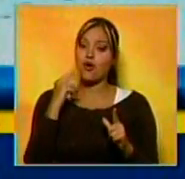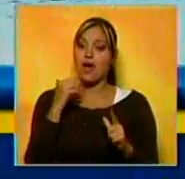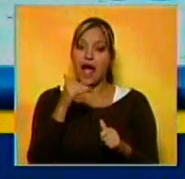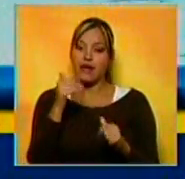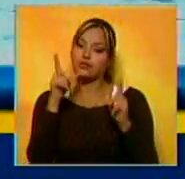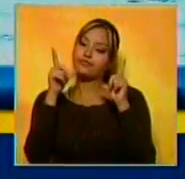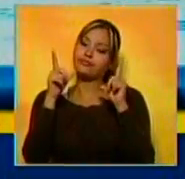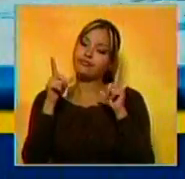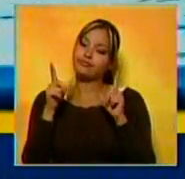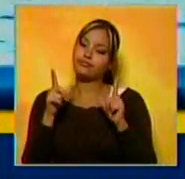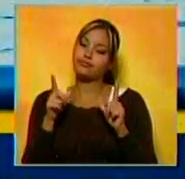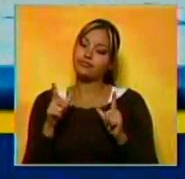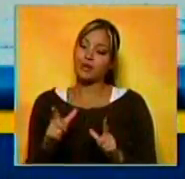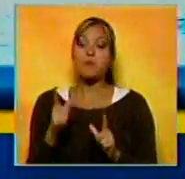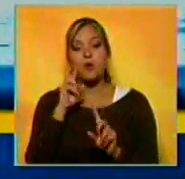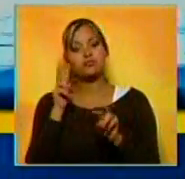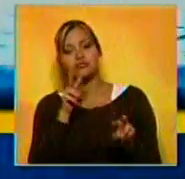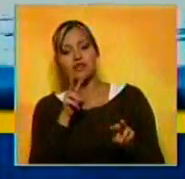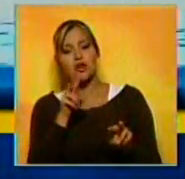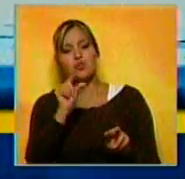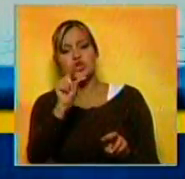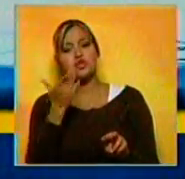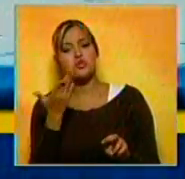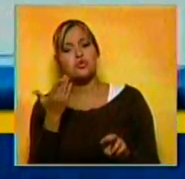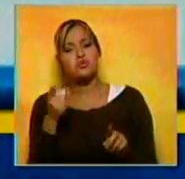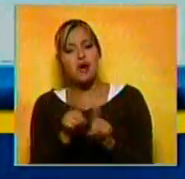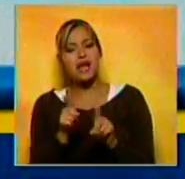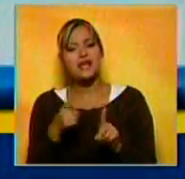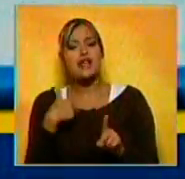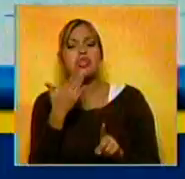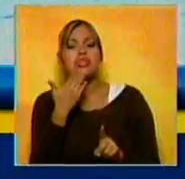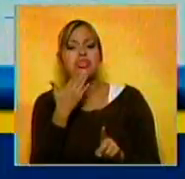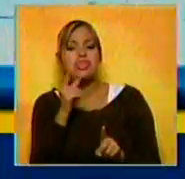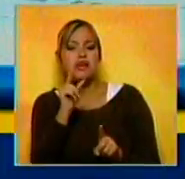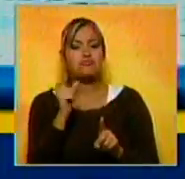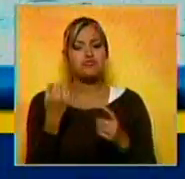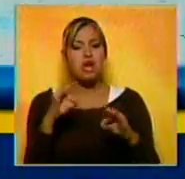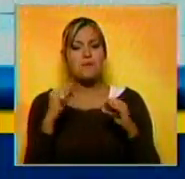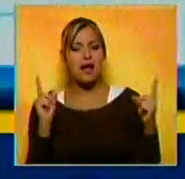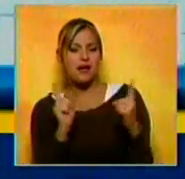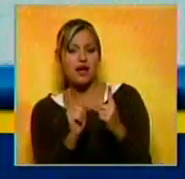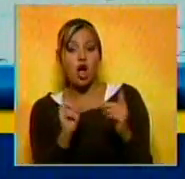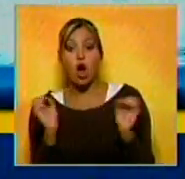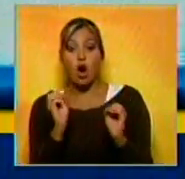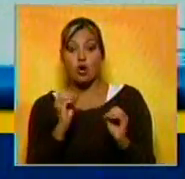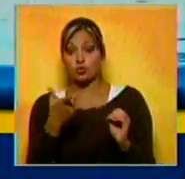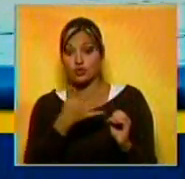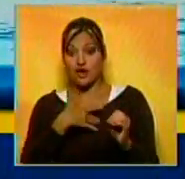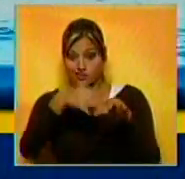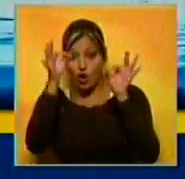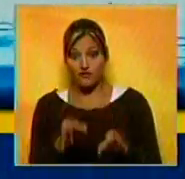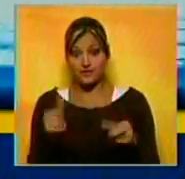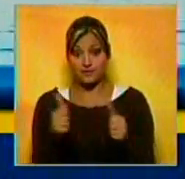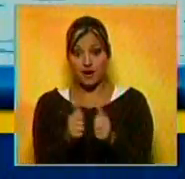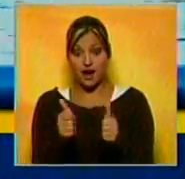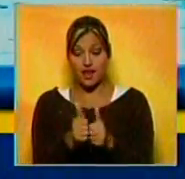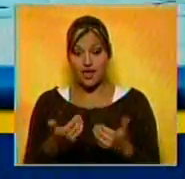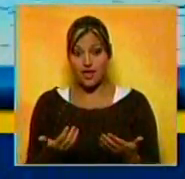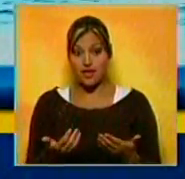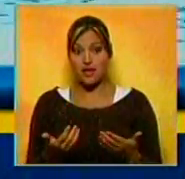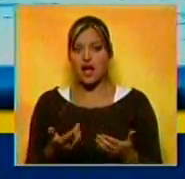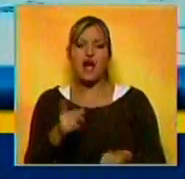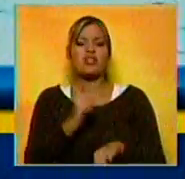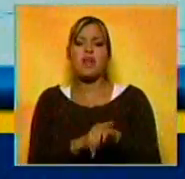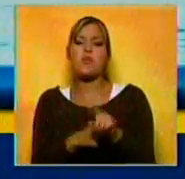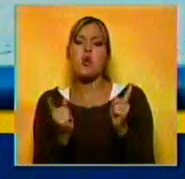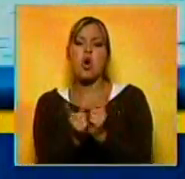momento de distracción, de pasarla bien, y a lo mejor simplemente estás buscando una relación de pareja, algo así como